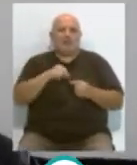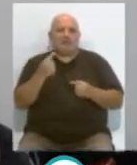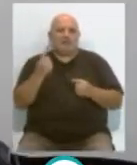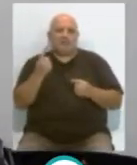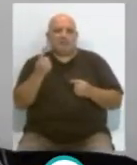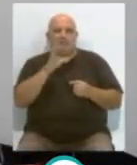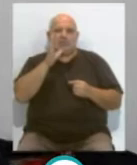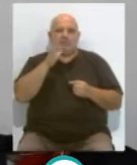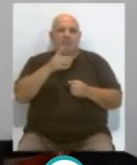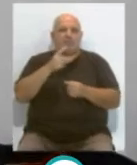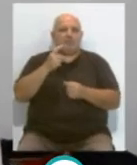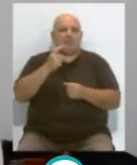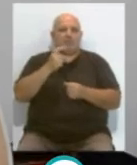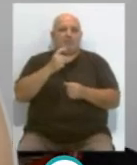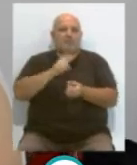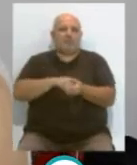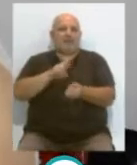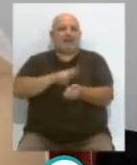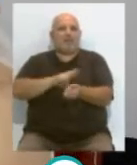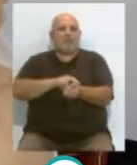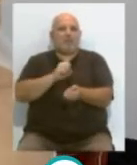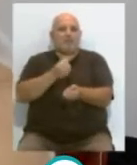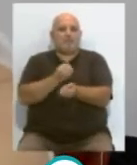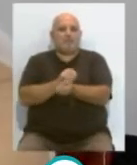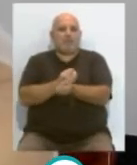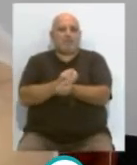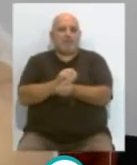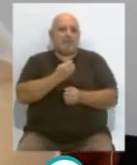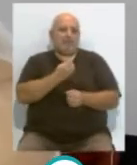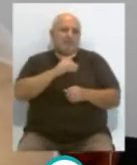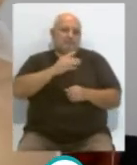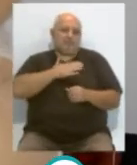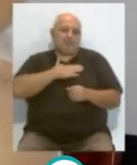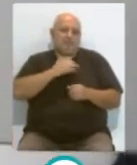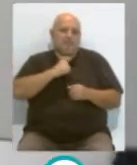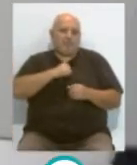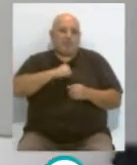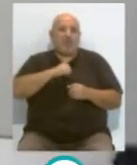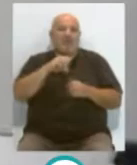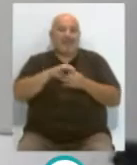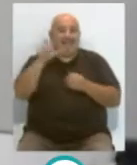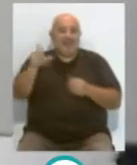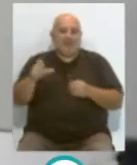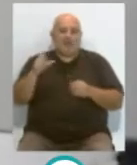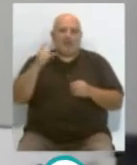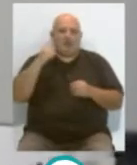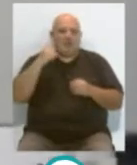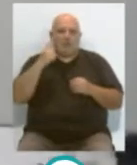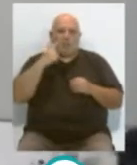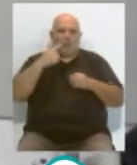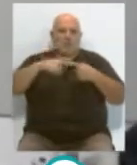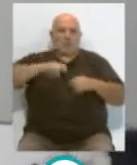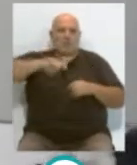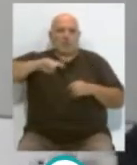con más pulsaciones de la debida, pero me han dicho que el armenio es un